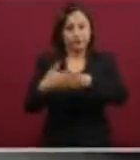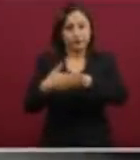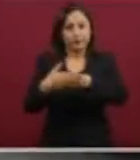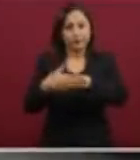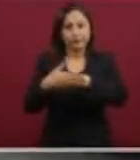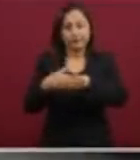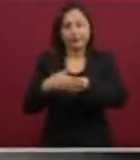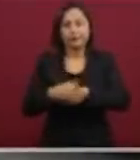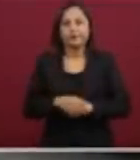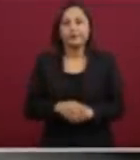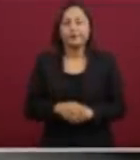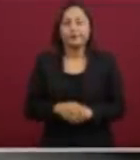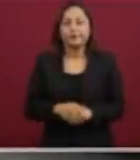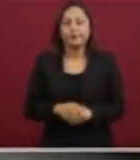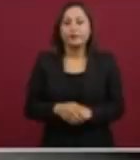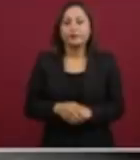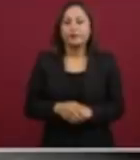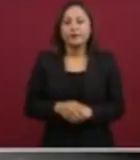estamos